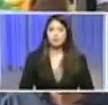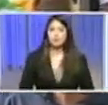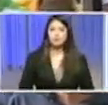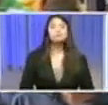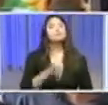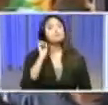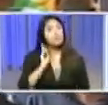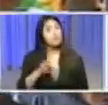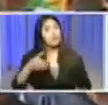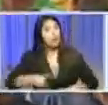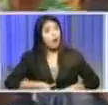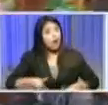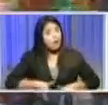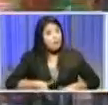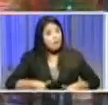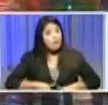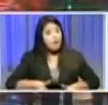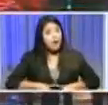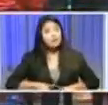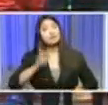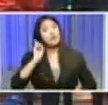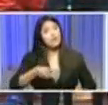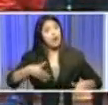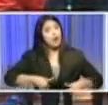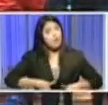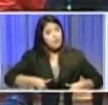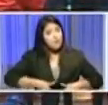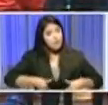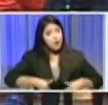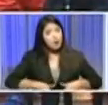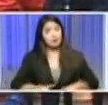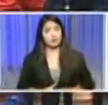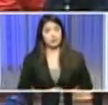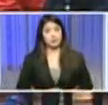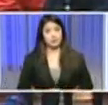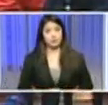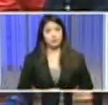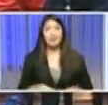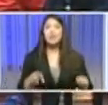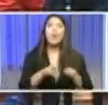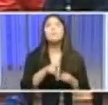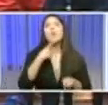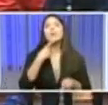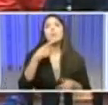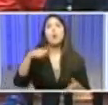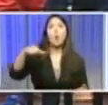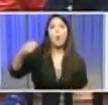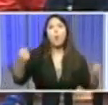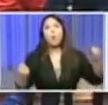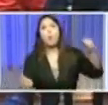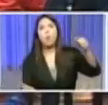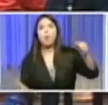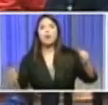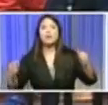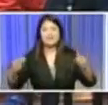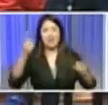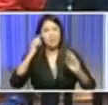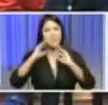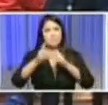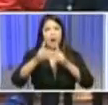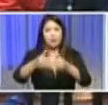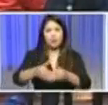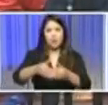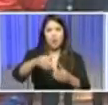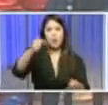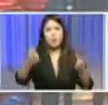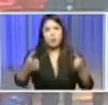Tenemos que hacer un esfuerzo doble, porque es como quien lleva un barco en medio de una tormenta y